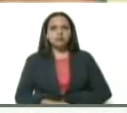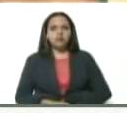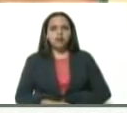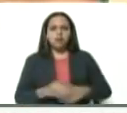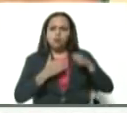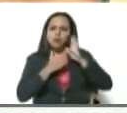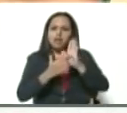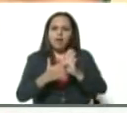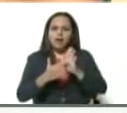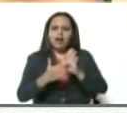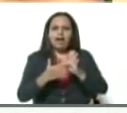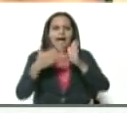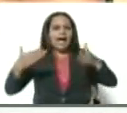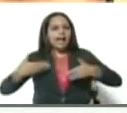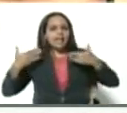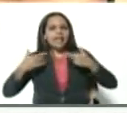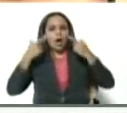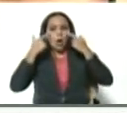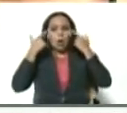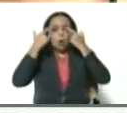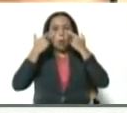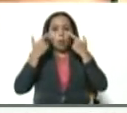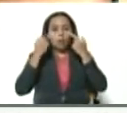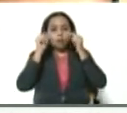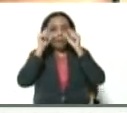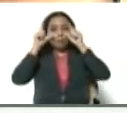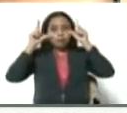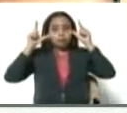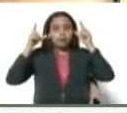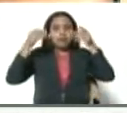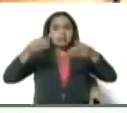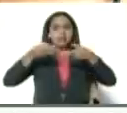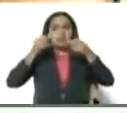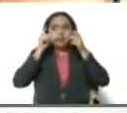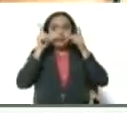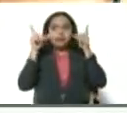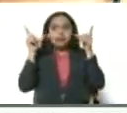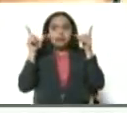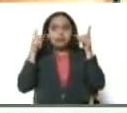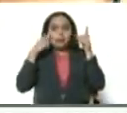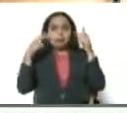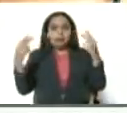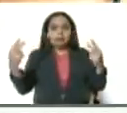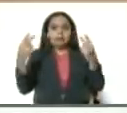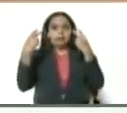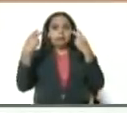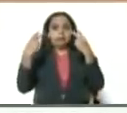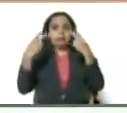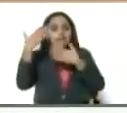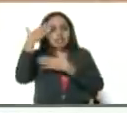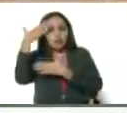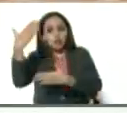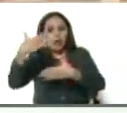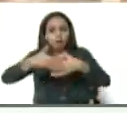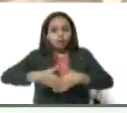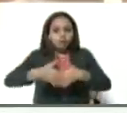expresaba alegría. Sus ojos se abrían grandotes así para mirarlo a uno, para